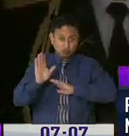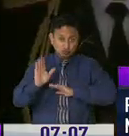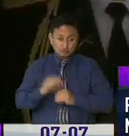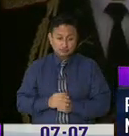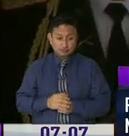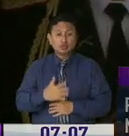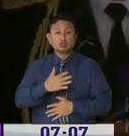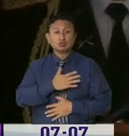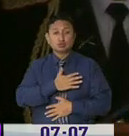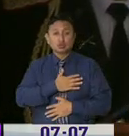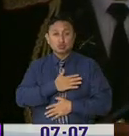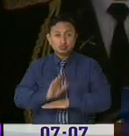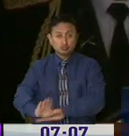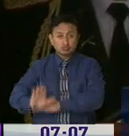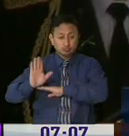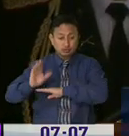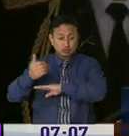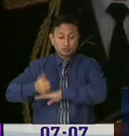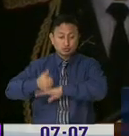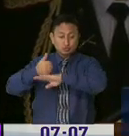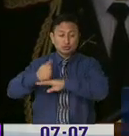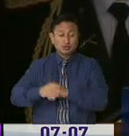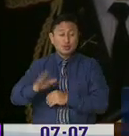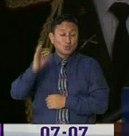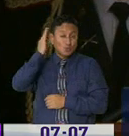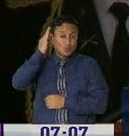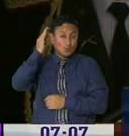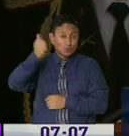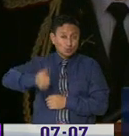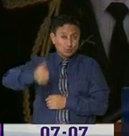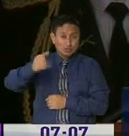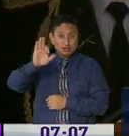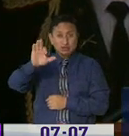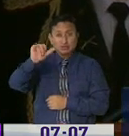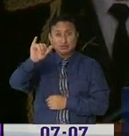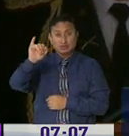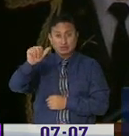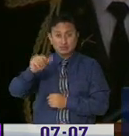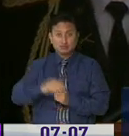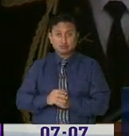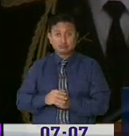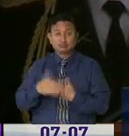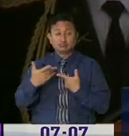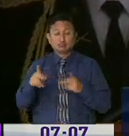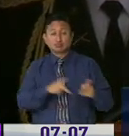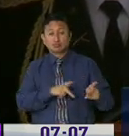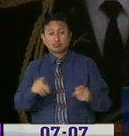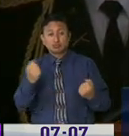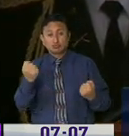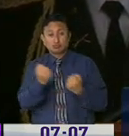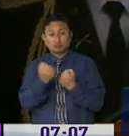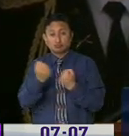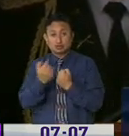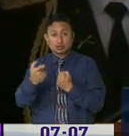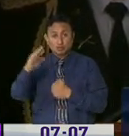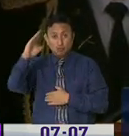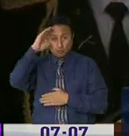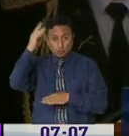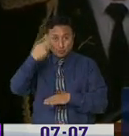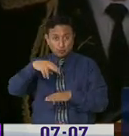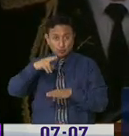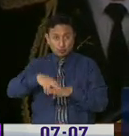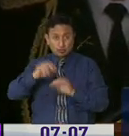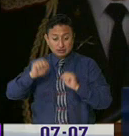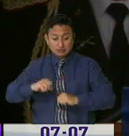la comandante general en apoyar un plan de fortalecimiento de la Policía Nacional en el campo